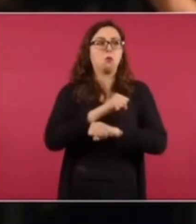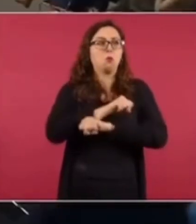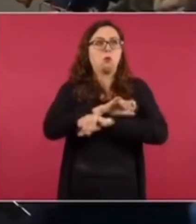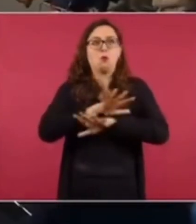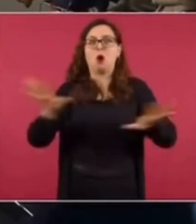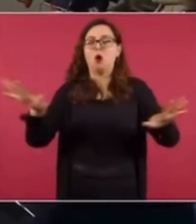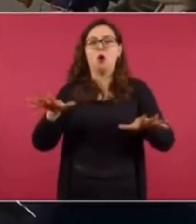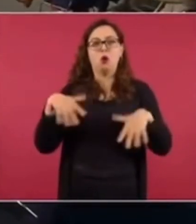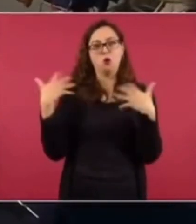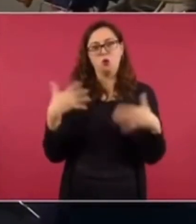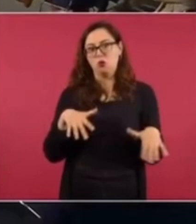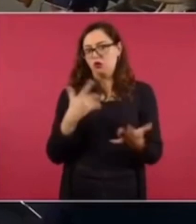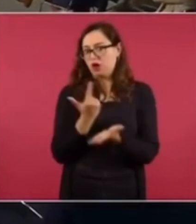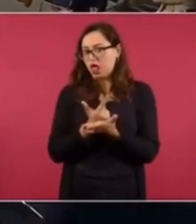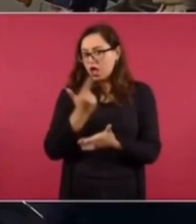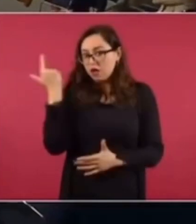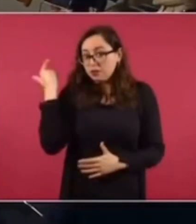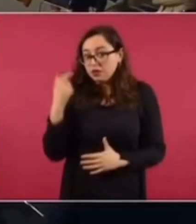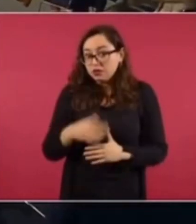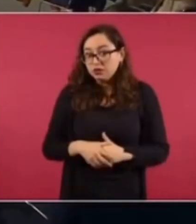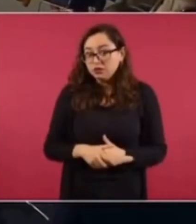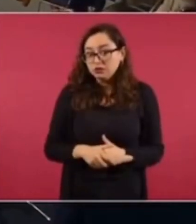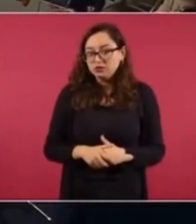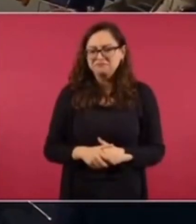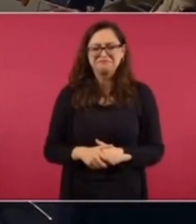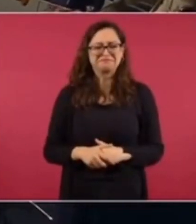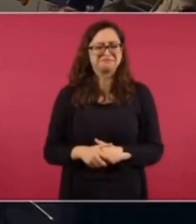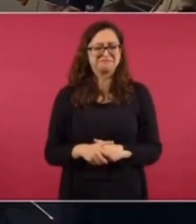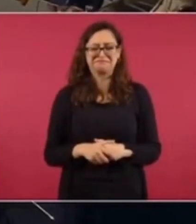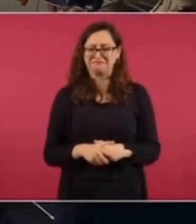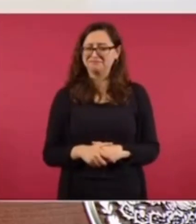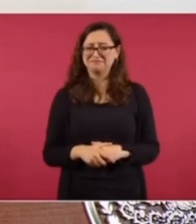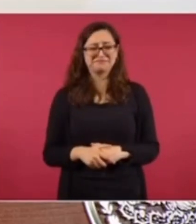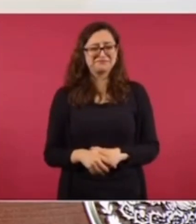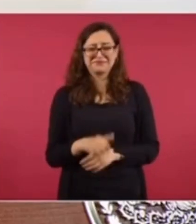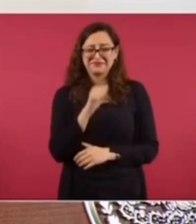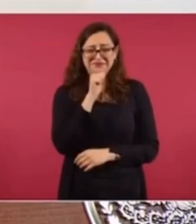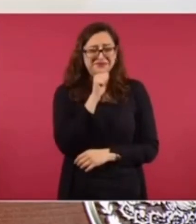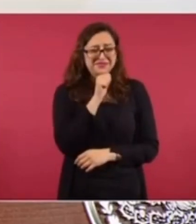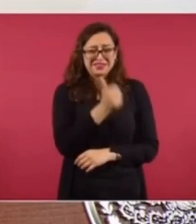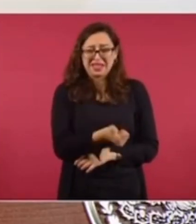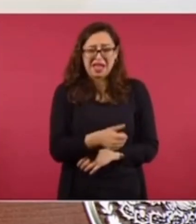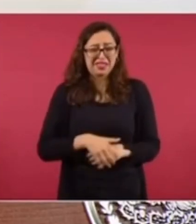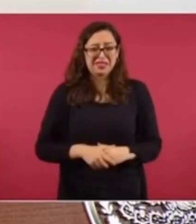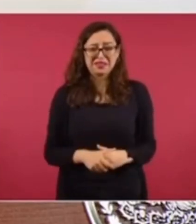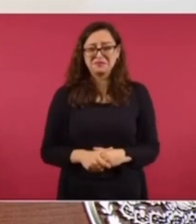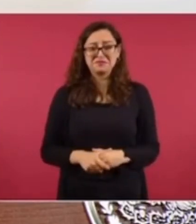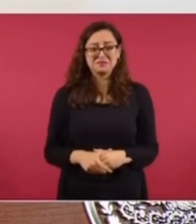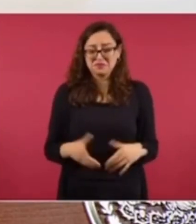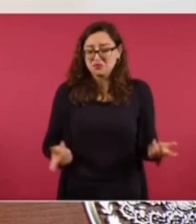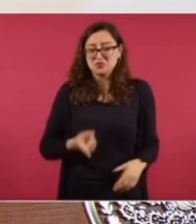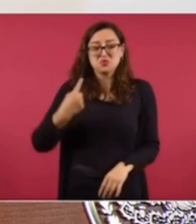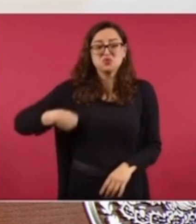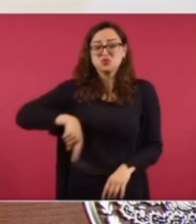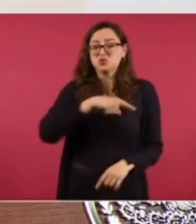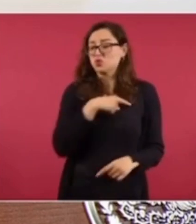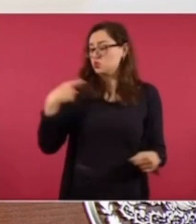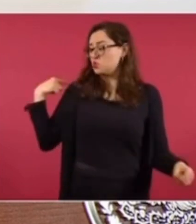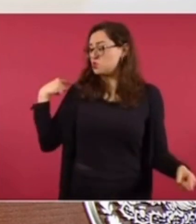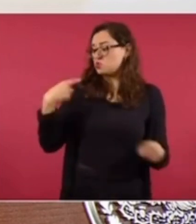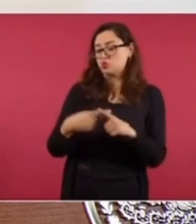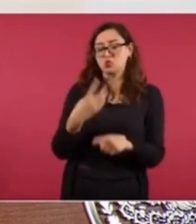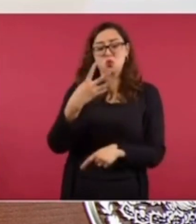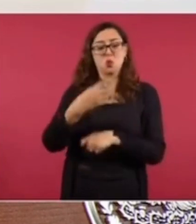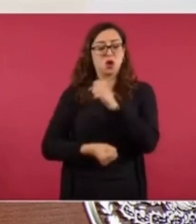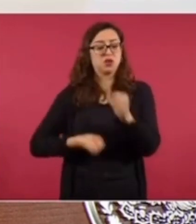si se actúa con transparencia, que es la regla